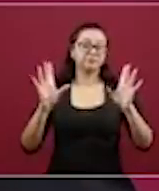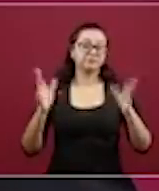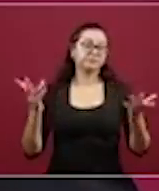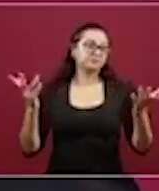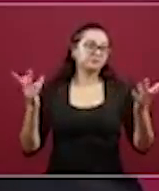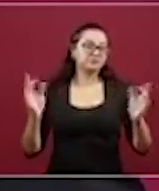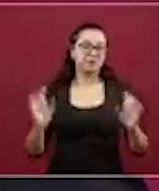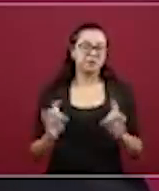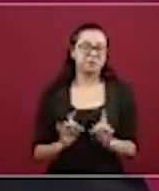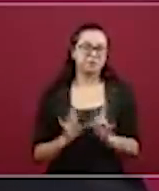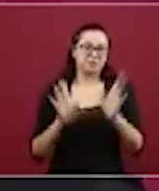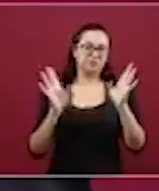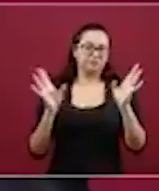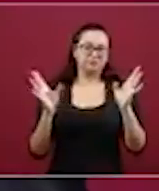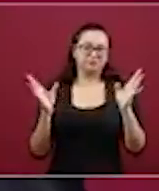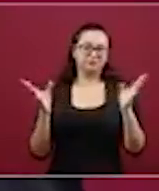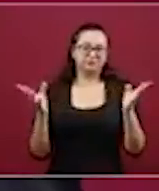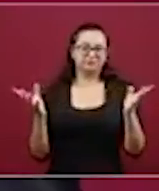coincidencias